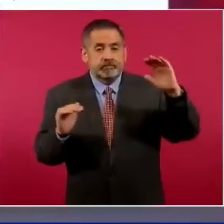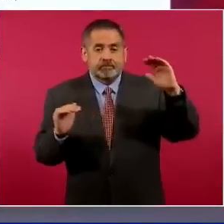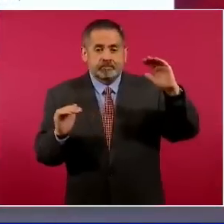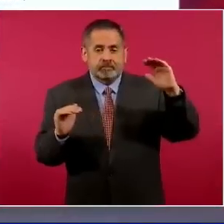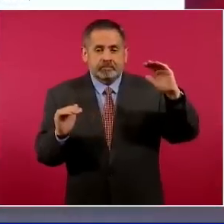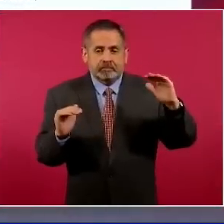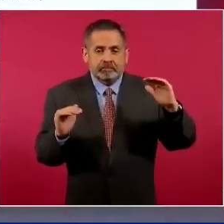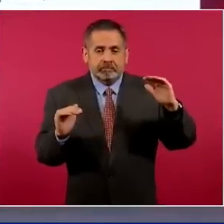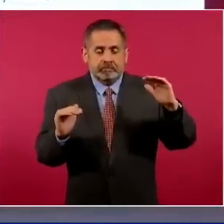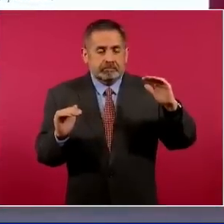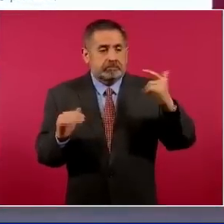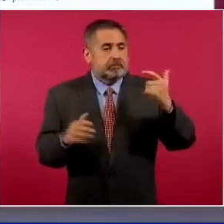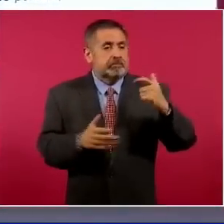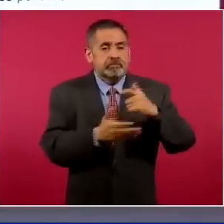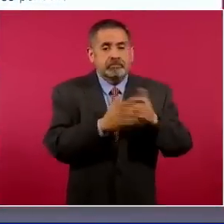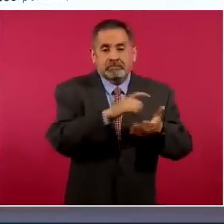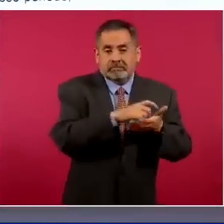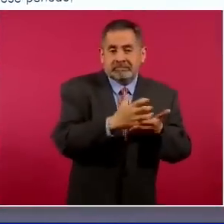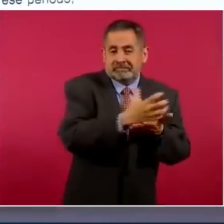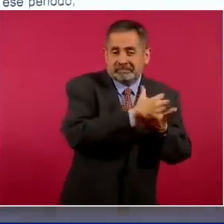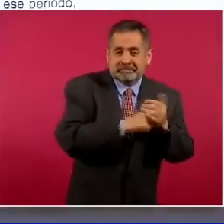veces.